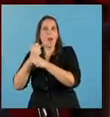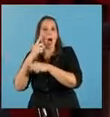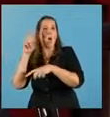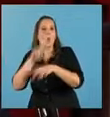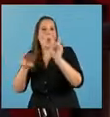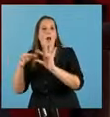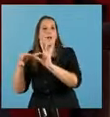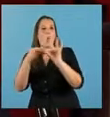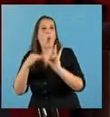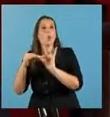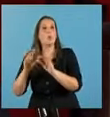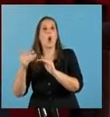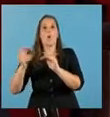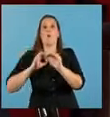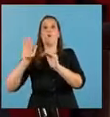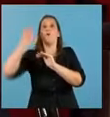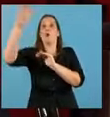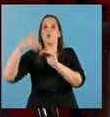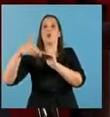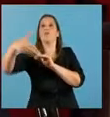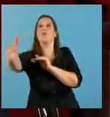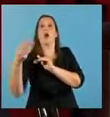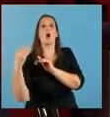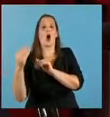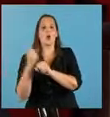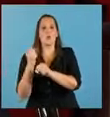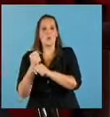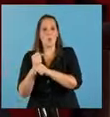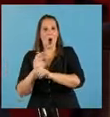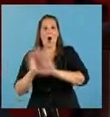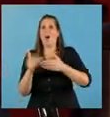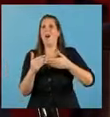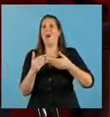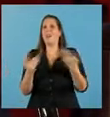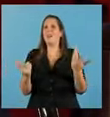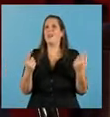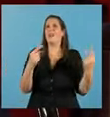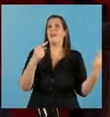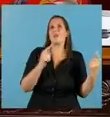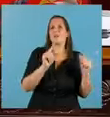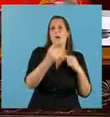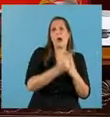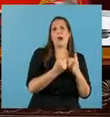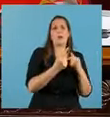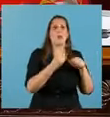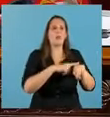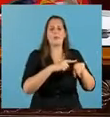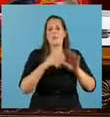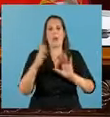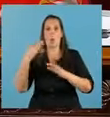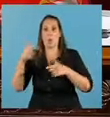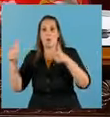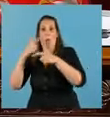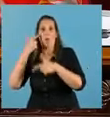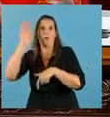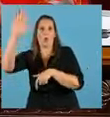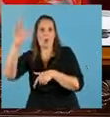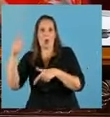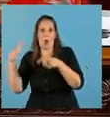la agenda del futuro, ajena a la puja distributiva y a la coyuntura de corto plazo. Las preguntas